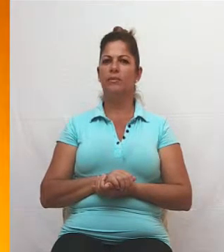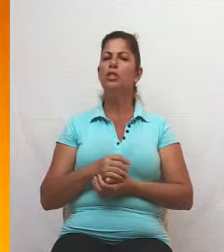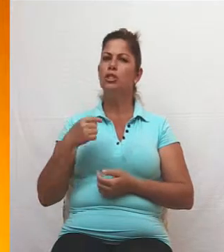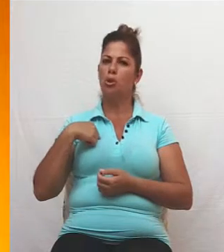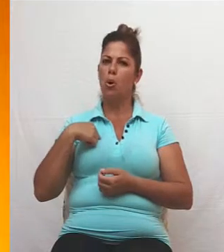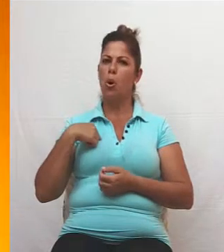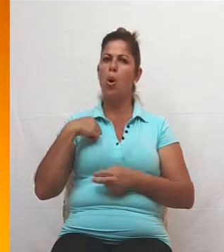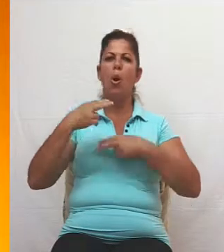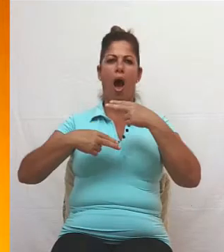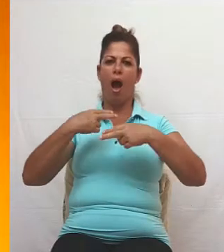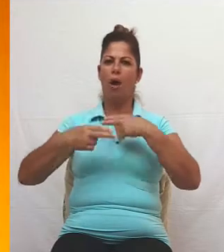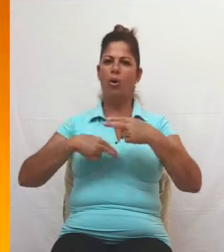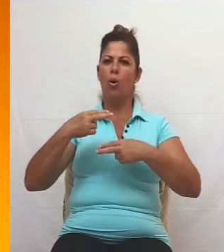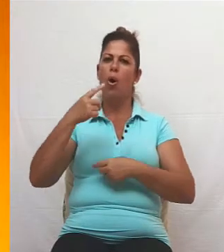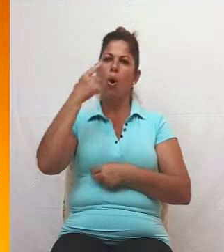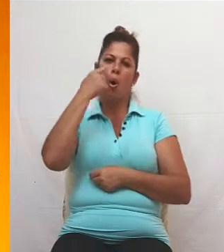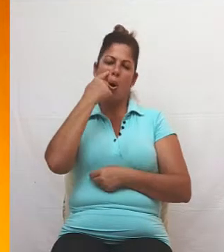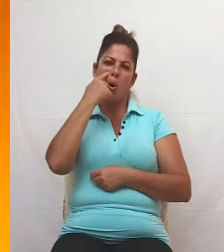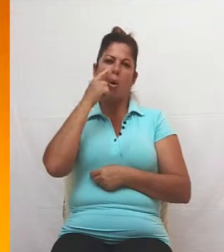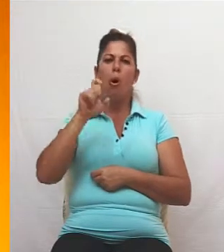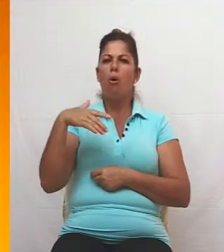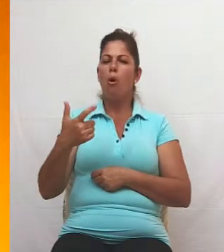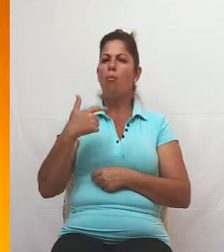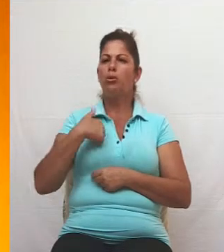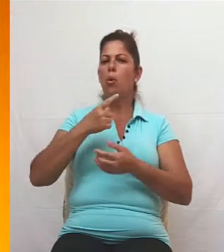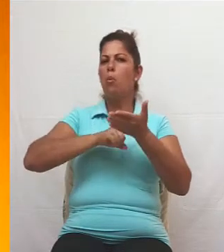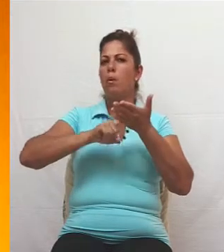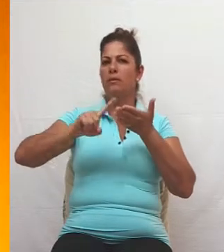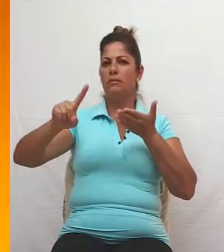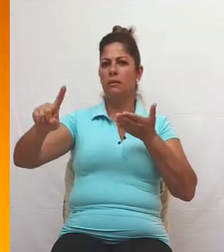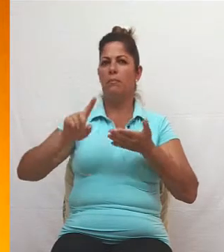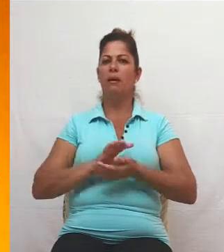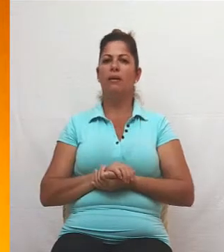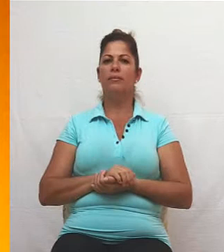he aprendido algo al observar me durante la semana